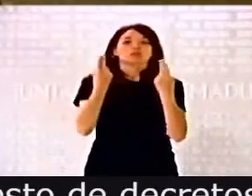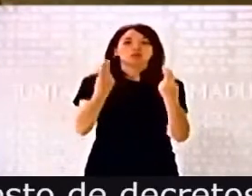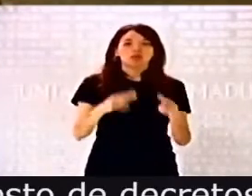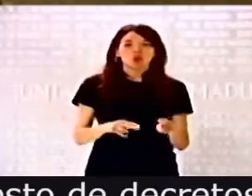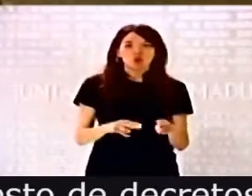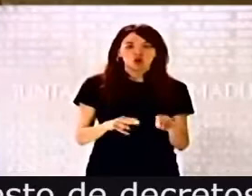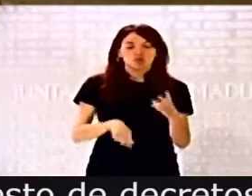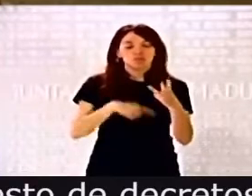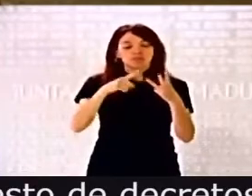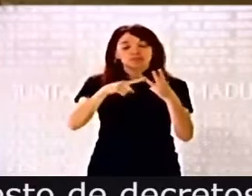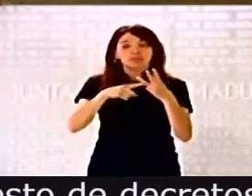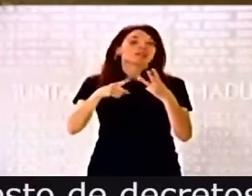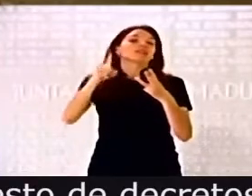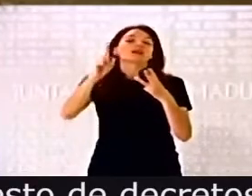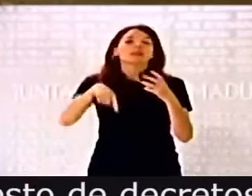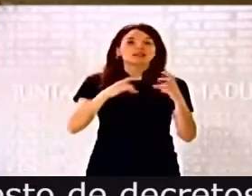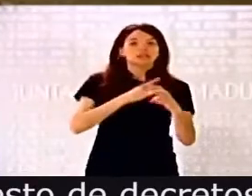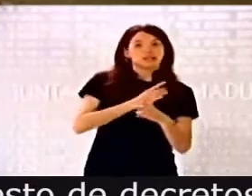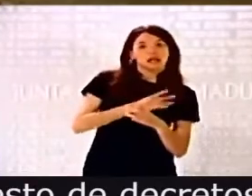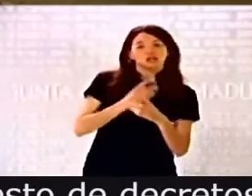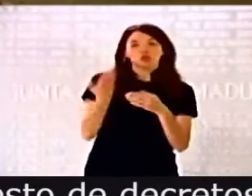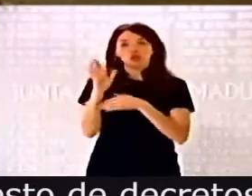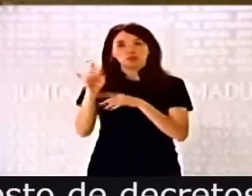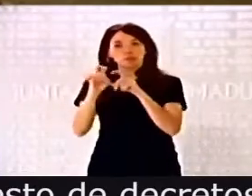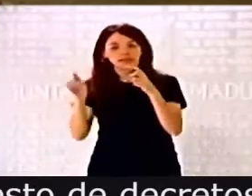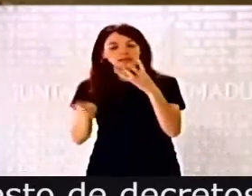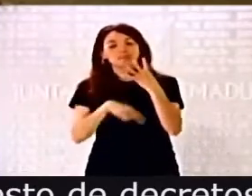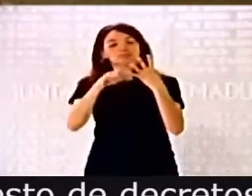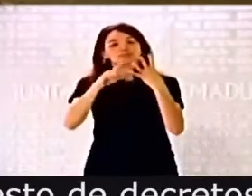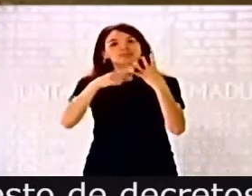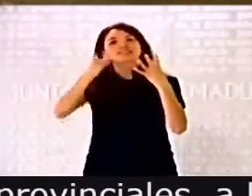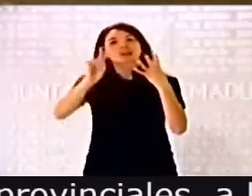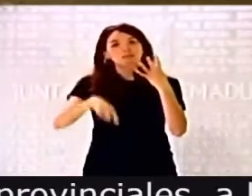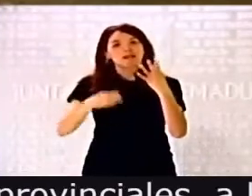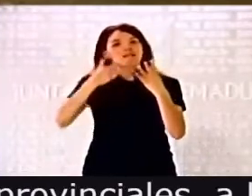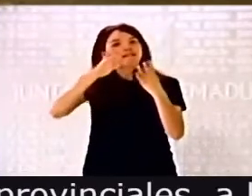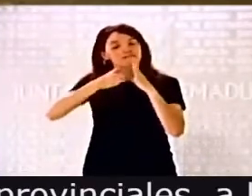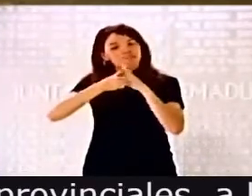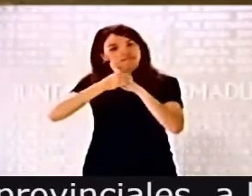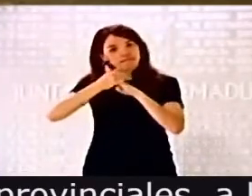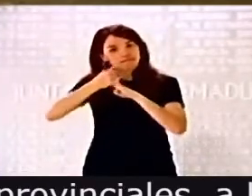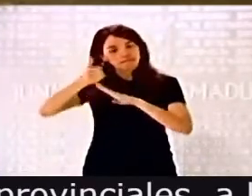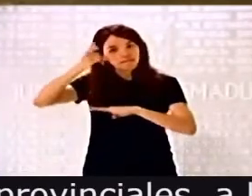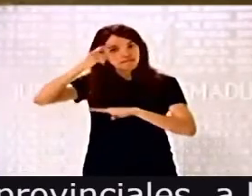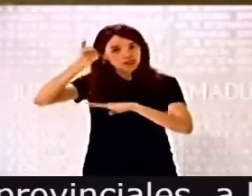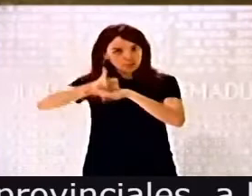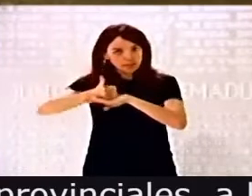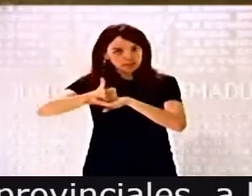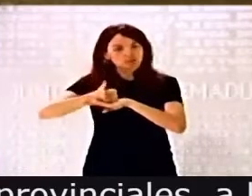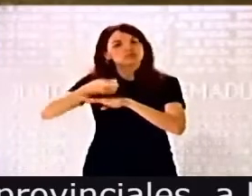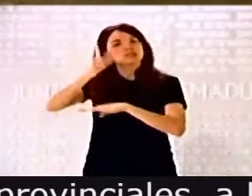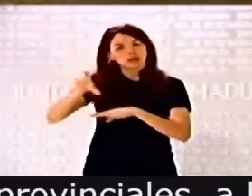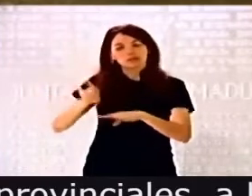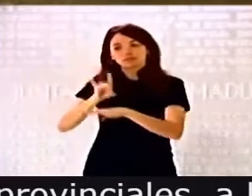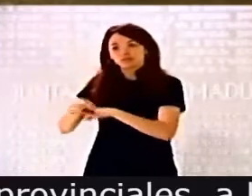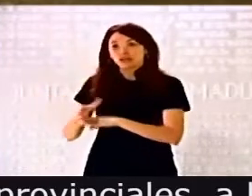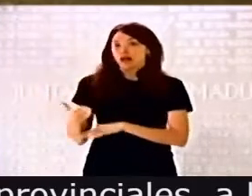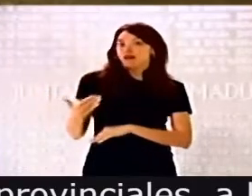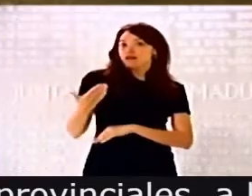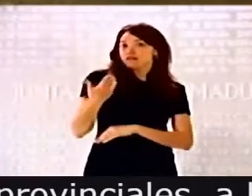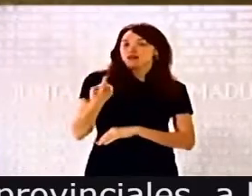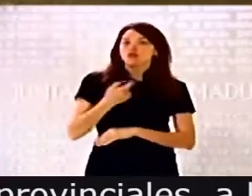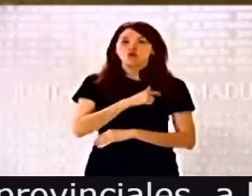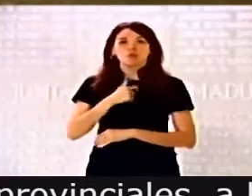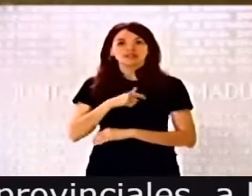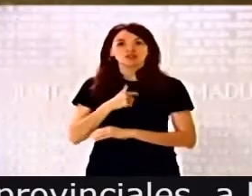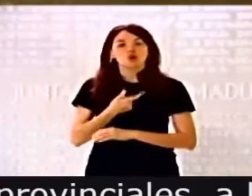los agentes sociales y económicos y a la FEMPEX. Y ayer, precisamente, se reunió en la FEMPEX virtualmente la Comisión de Agricultura,